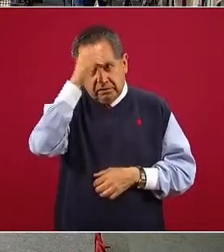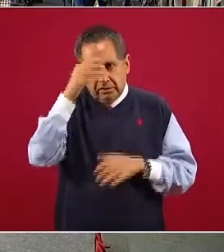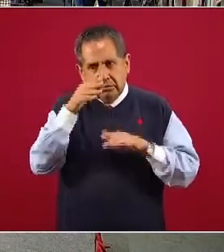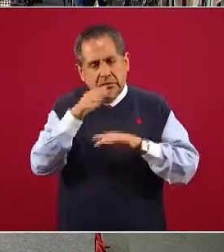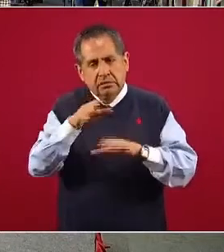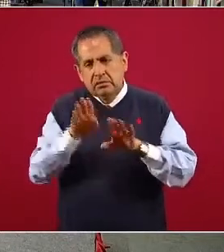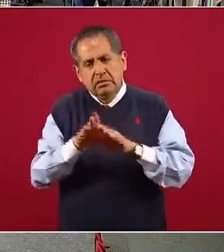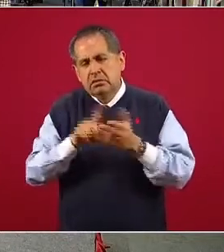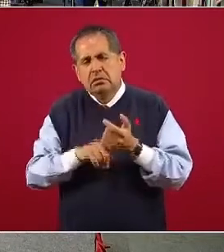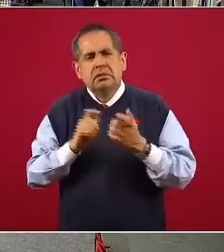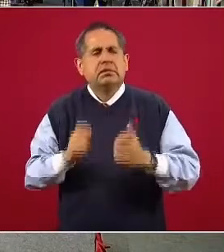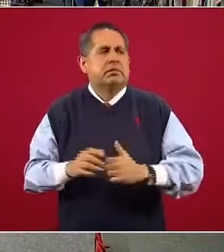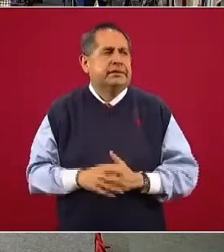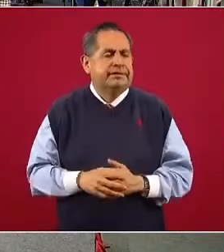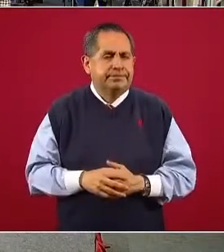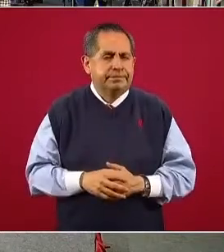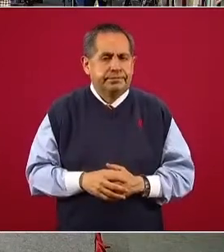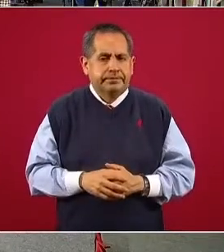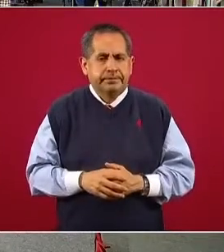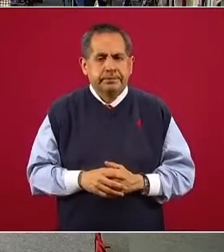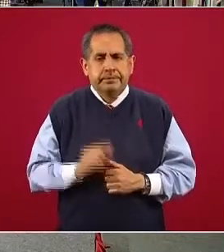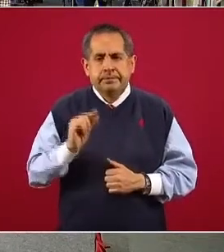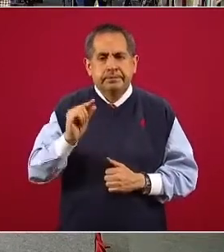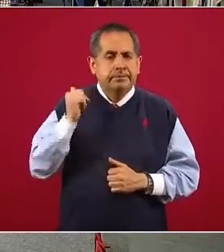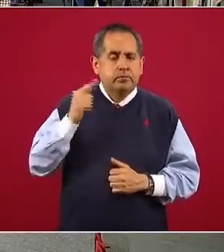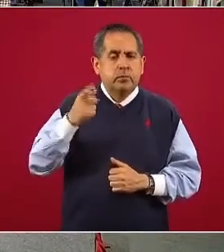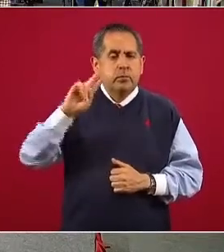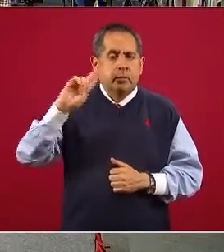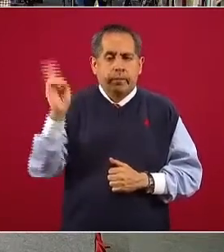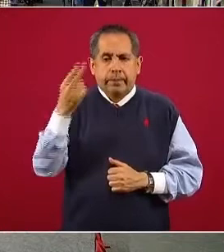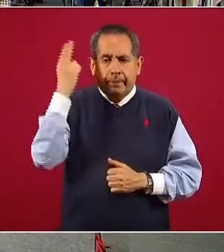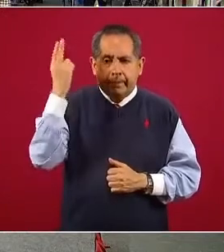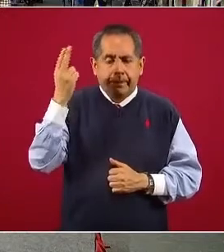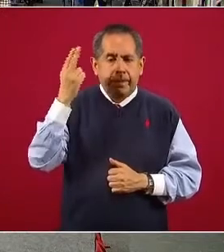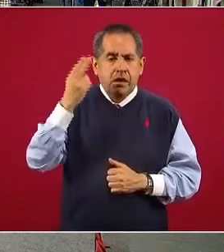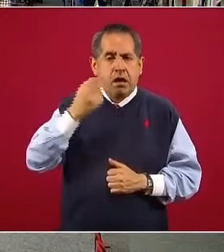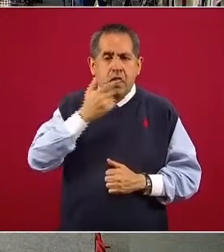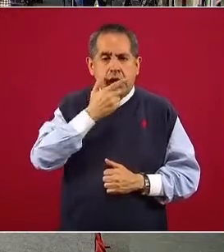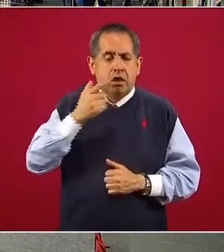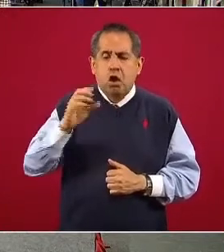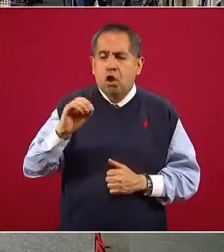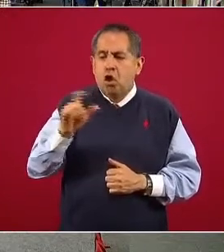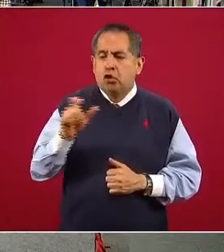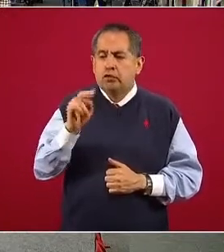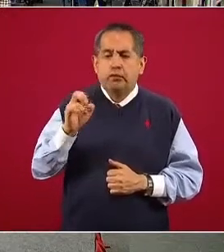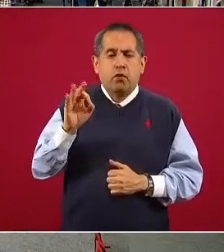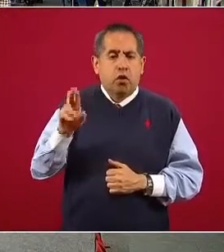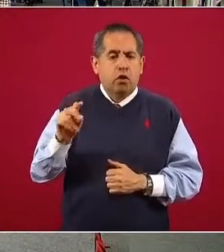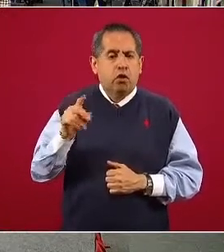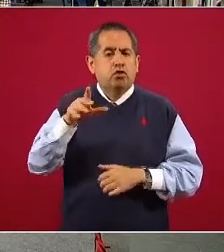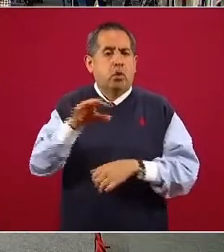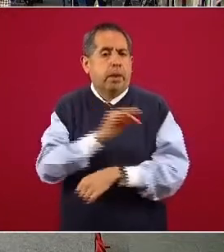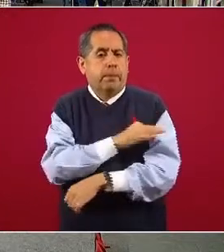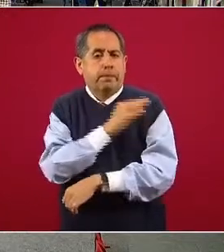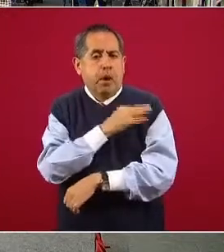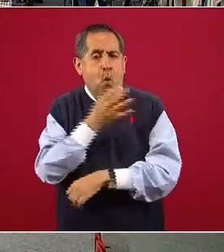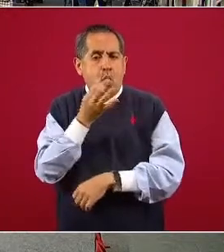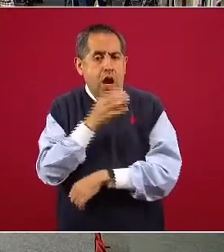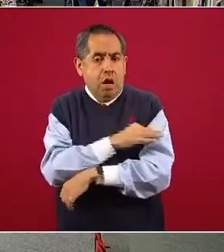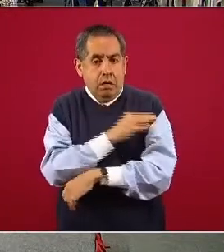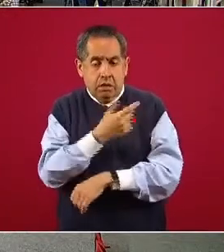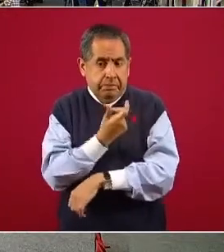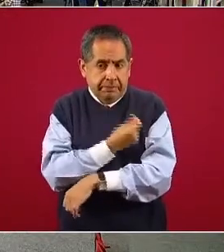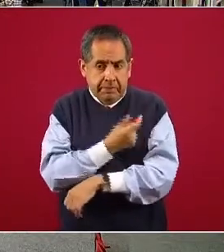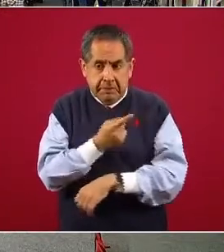sobre los ensayos que anunció la Universidad Británica de Oxford sobre una vacuna. Preguntarle